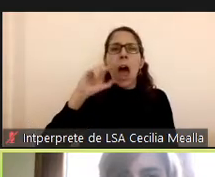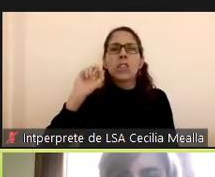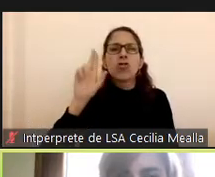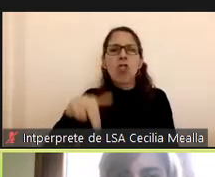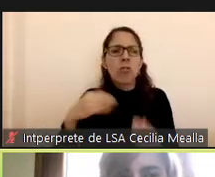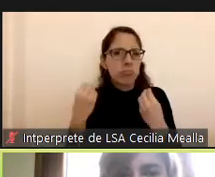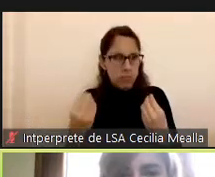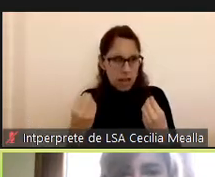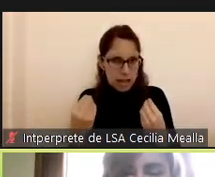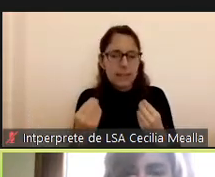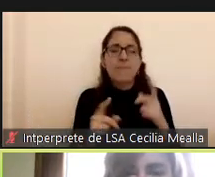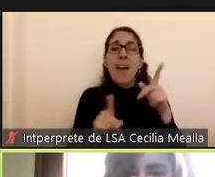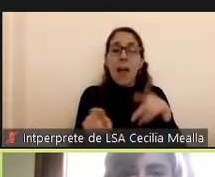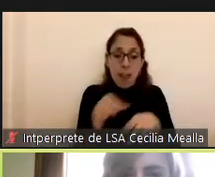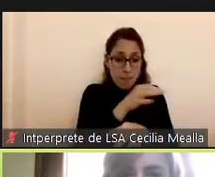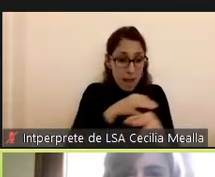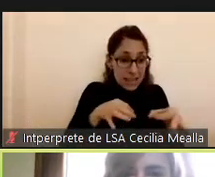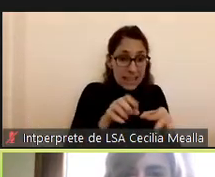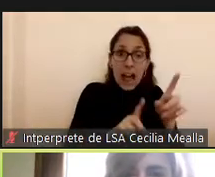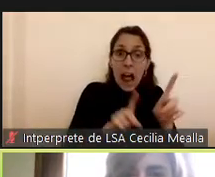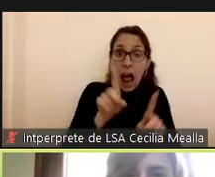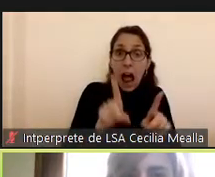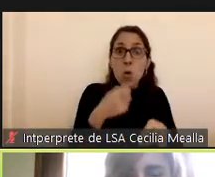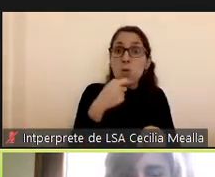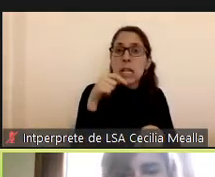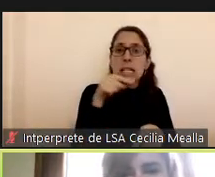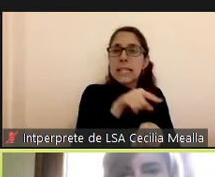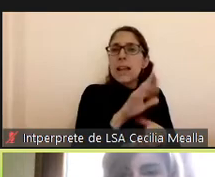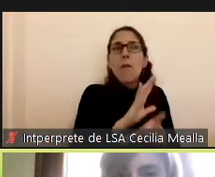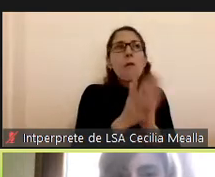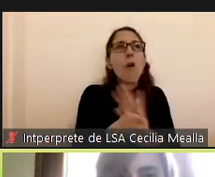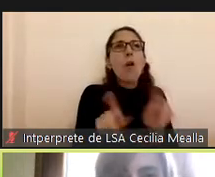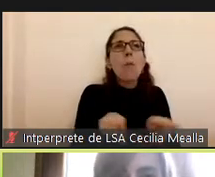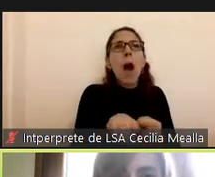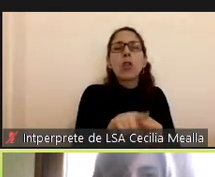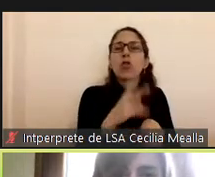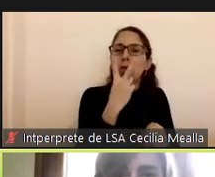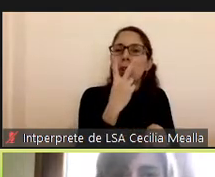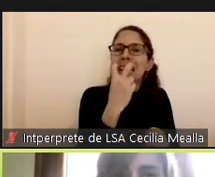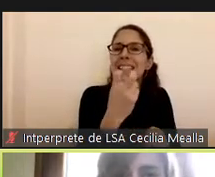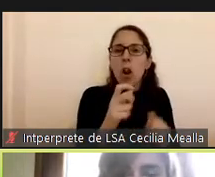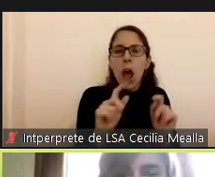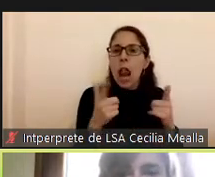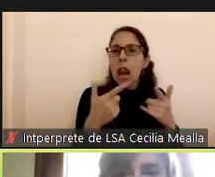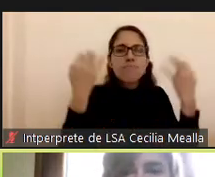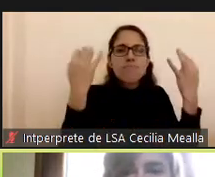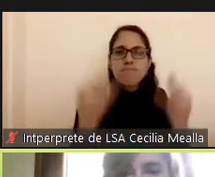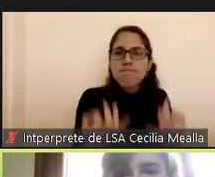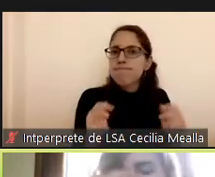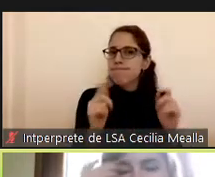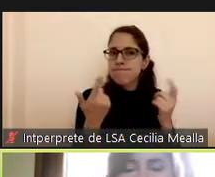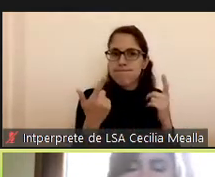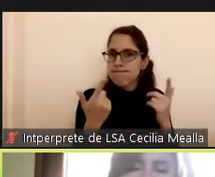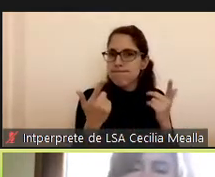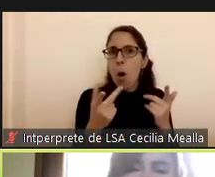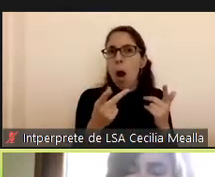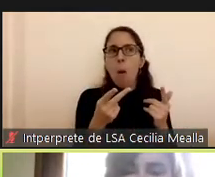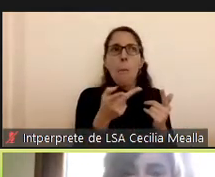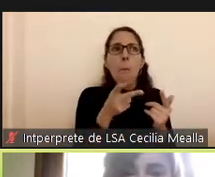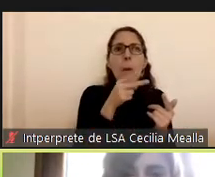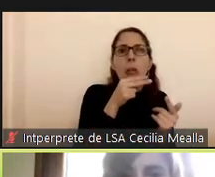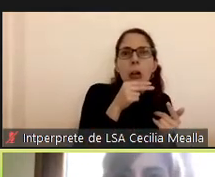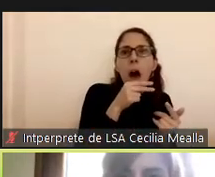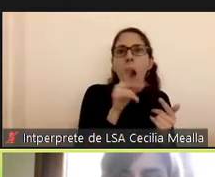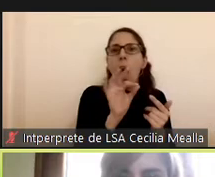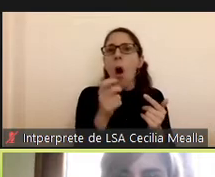que cuando las condiciones nutricionales son deficientes o nulas, ¿sí? O sea, no están en condiciones favorables de